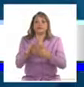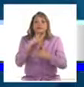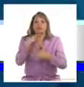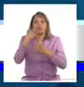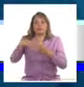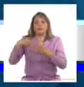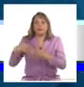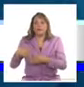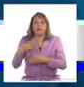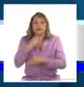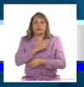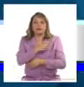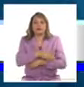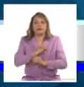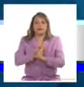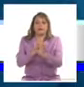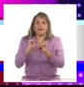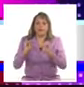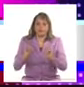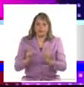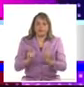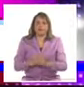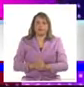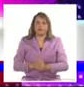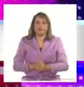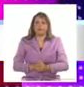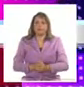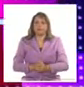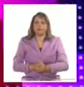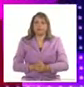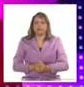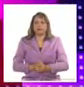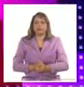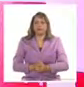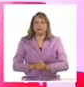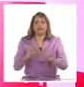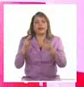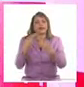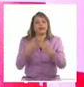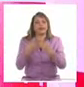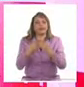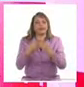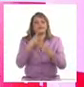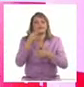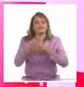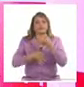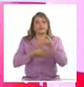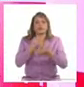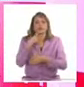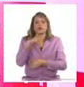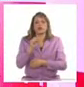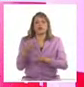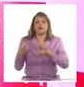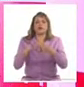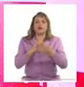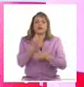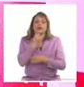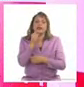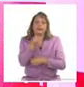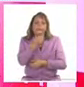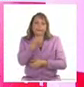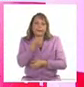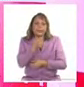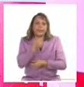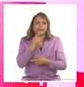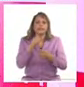Palestina, las televisoras CGTN y Telesur. Durante el evento se dialogará sobre el nuevo modelo de prensa, las transformaciones